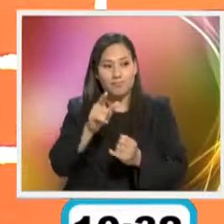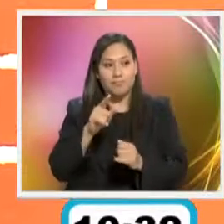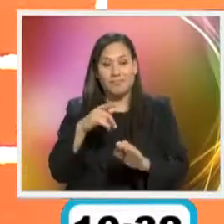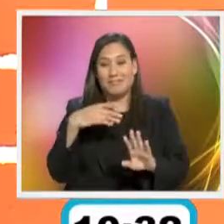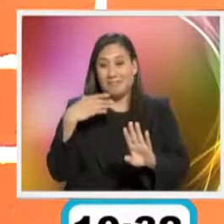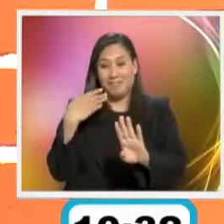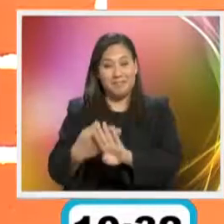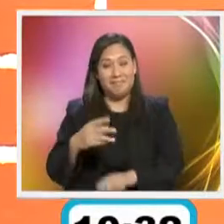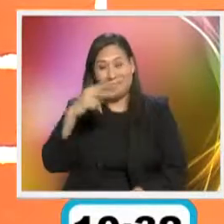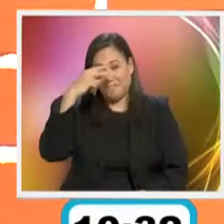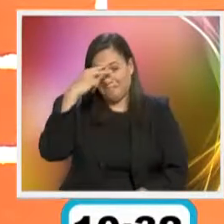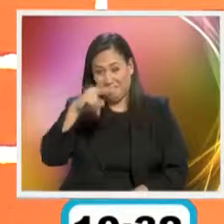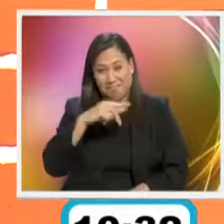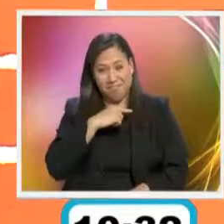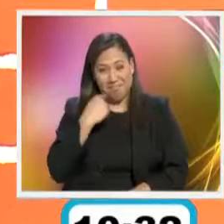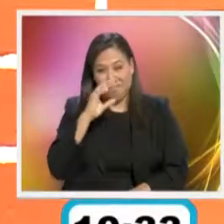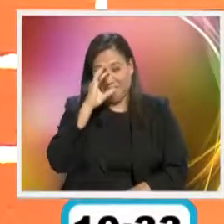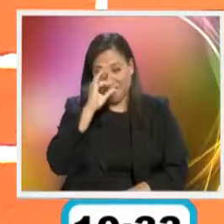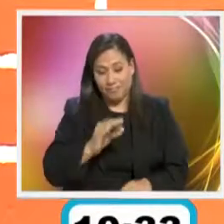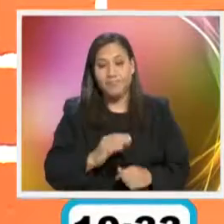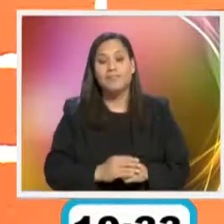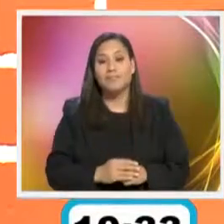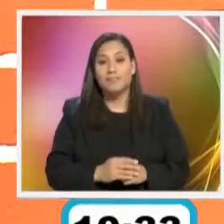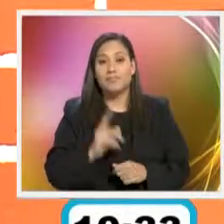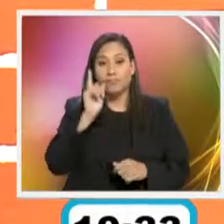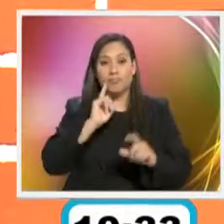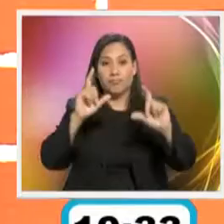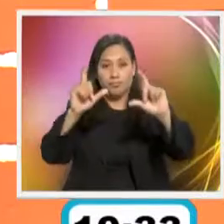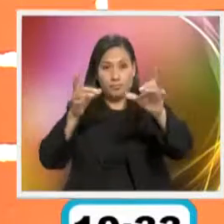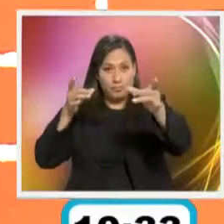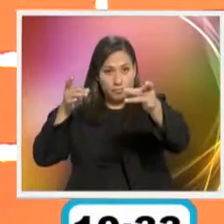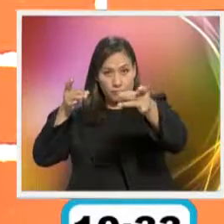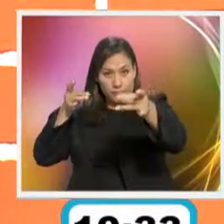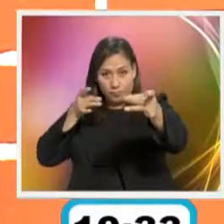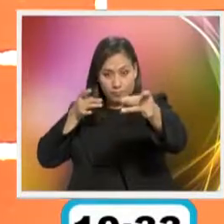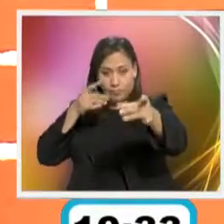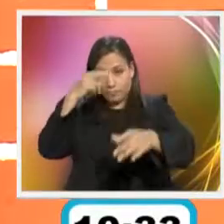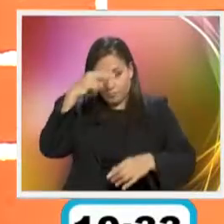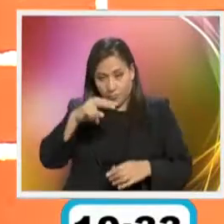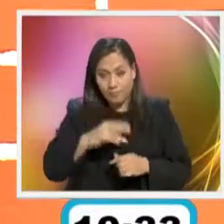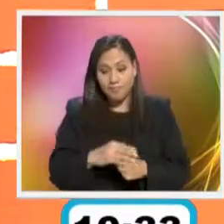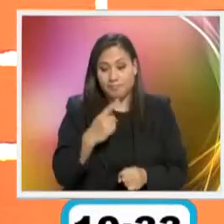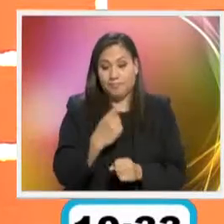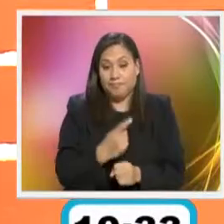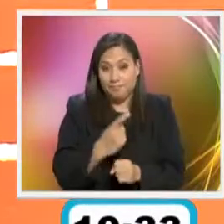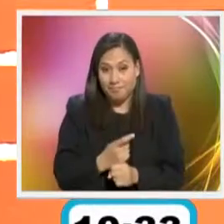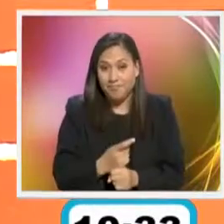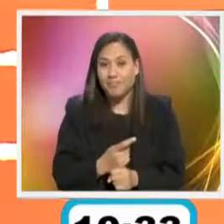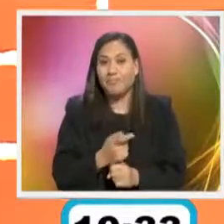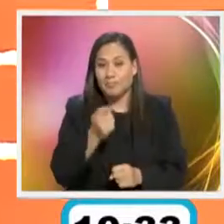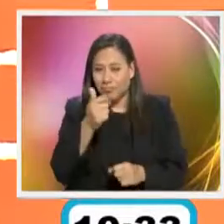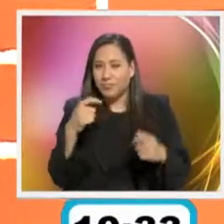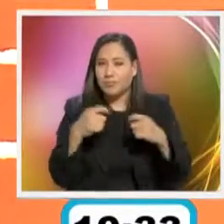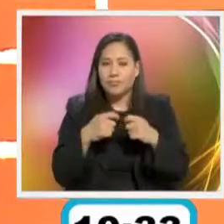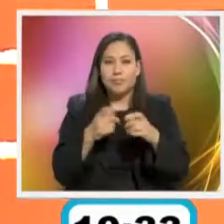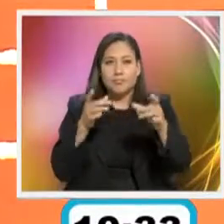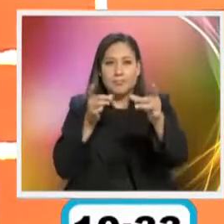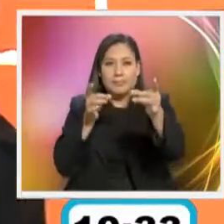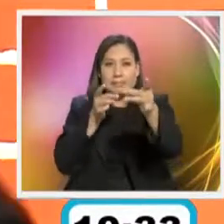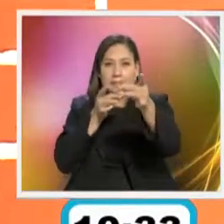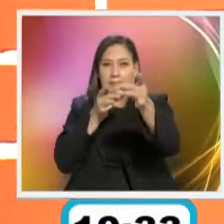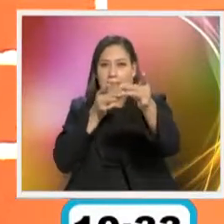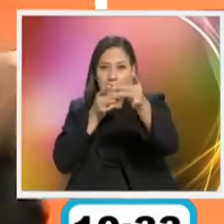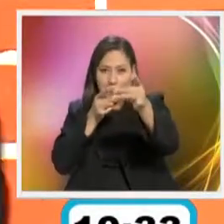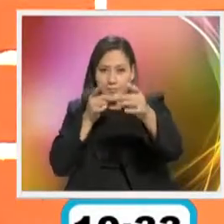a México. Y bueno, esta arquera mexicana en la primera fase se puso un poco nerviosa porque